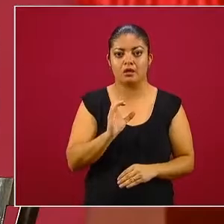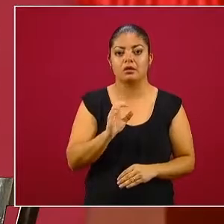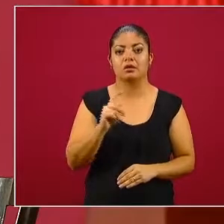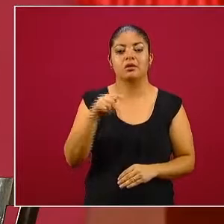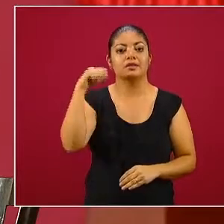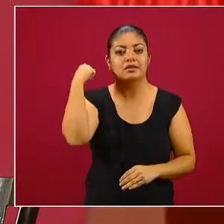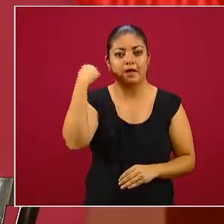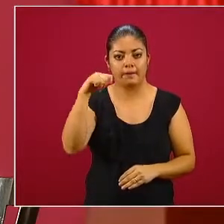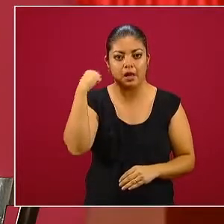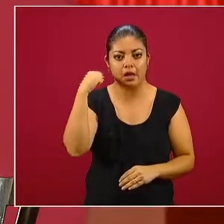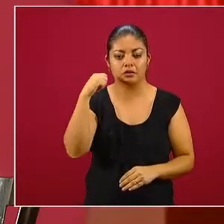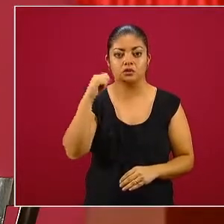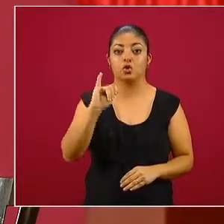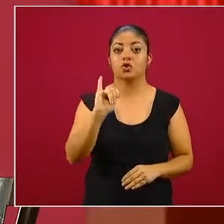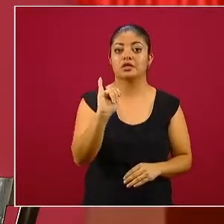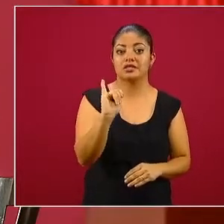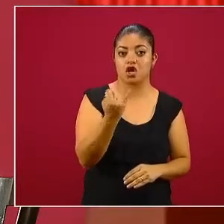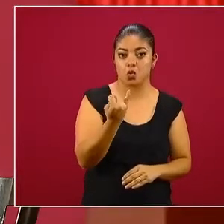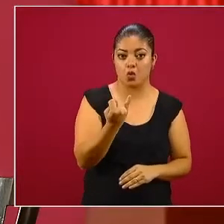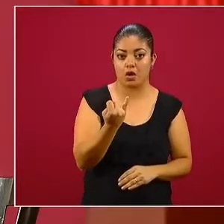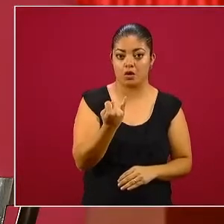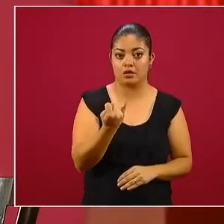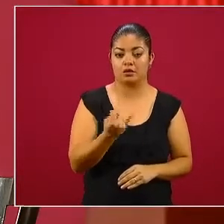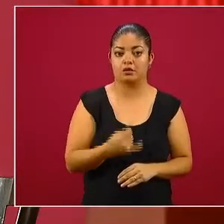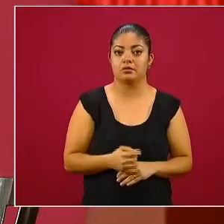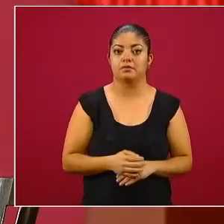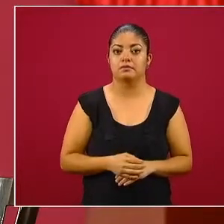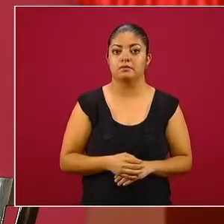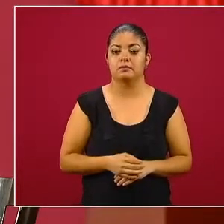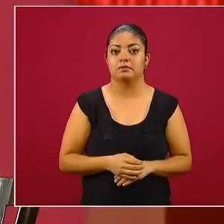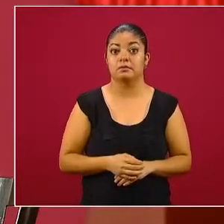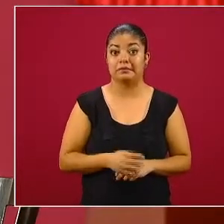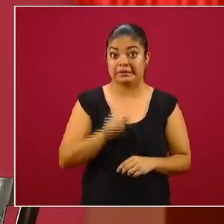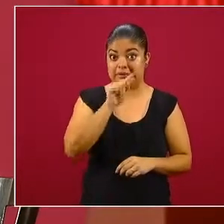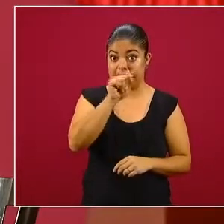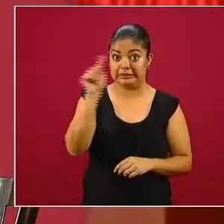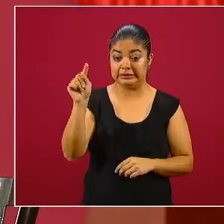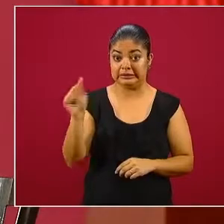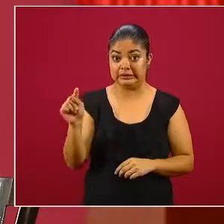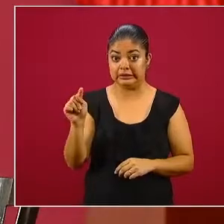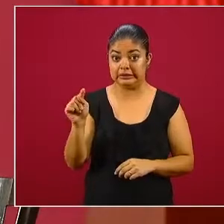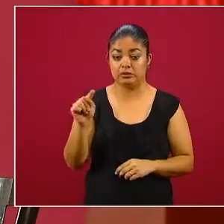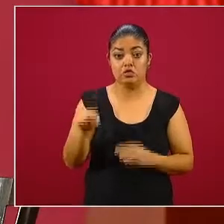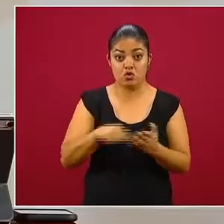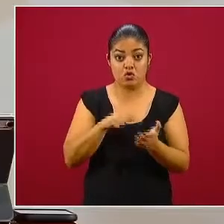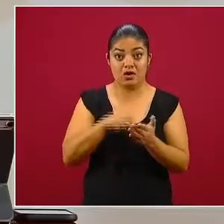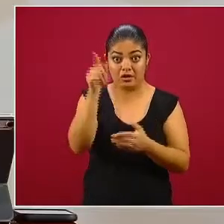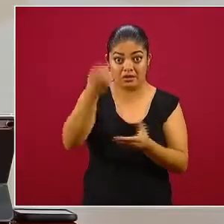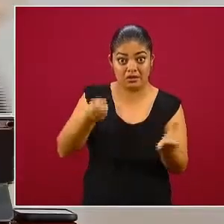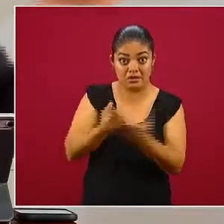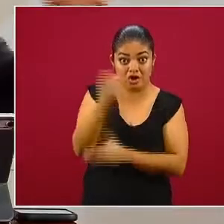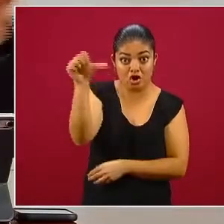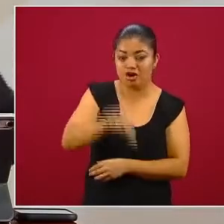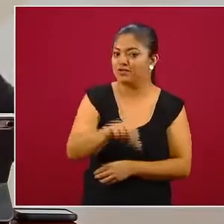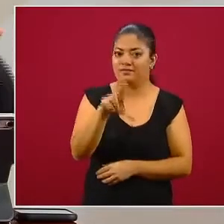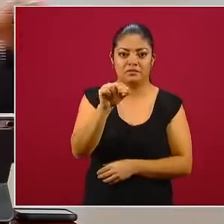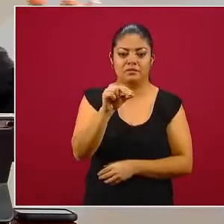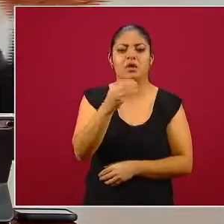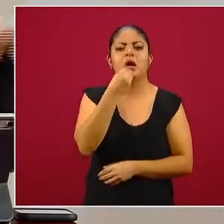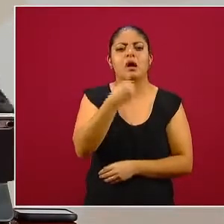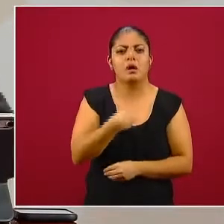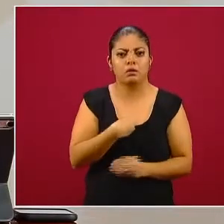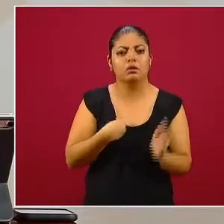en Tijuana. En esos lugares tampoco hay que salir en este momento a la calle, aunque estén en